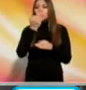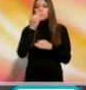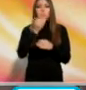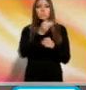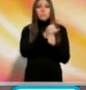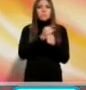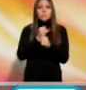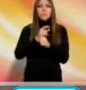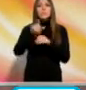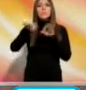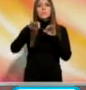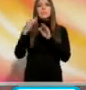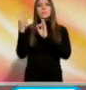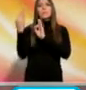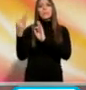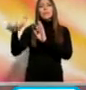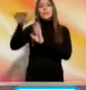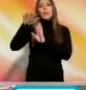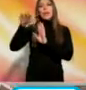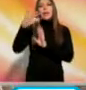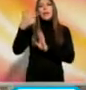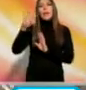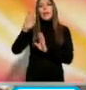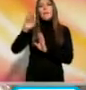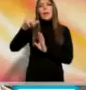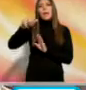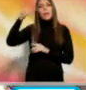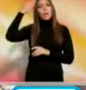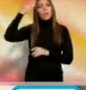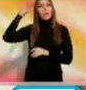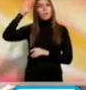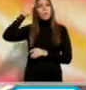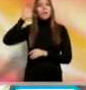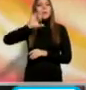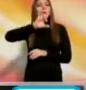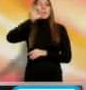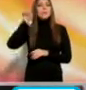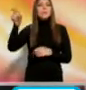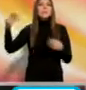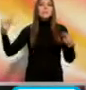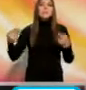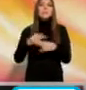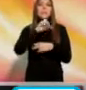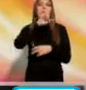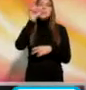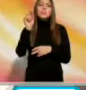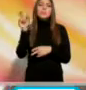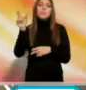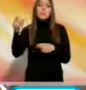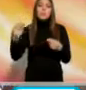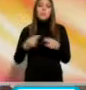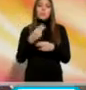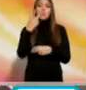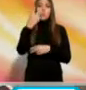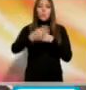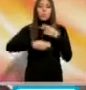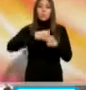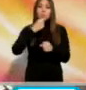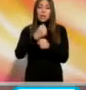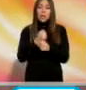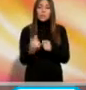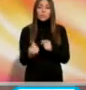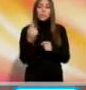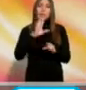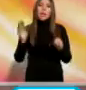trabajando cerca de La Habana. Entonces ahí nació él. Pero el pequeño Ítalo, a partir de los 2 años, ya vivió toda su vida